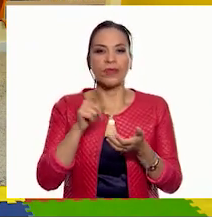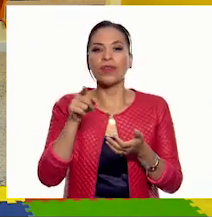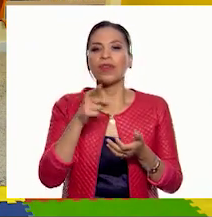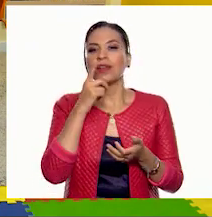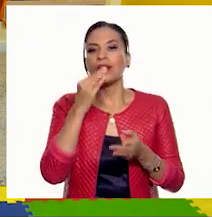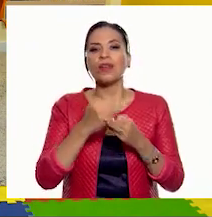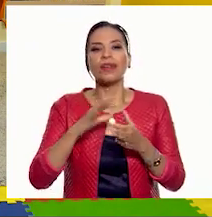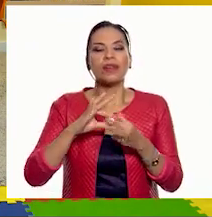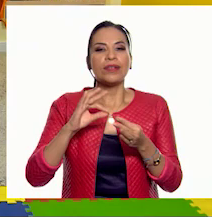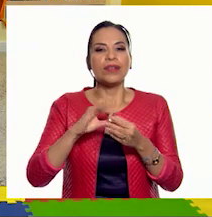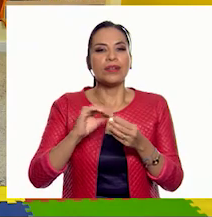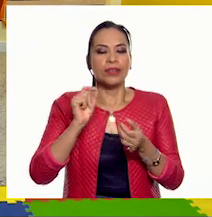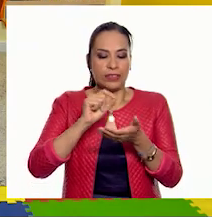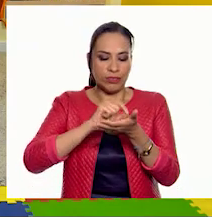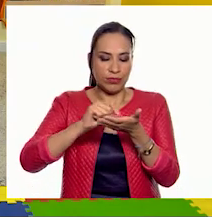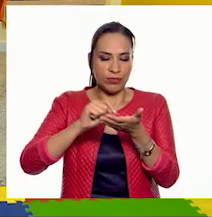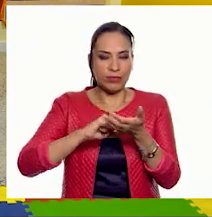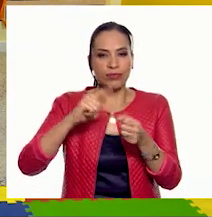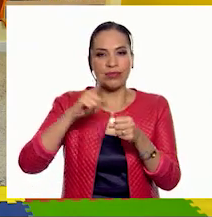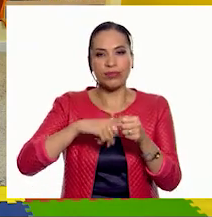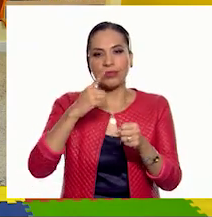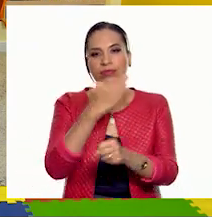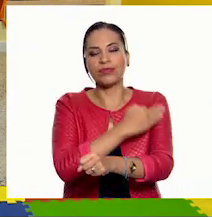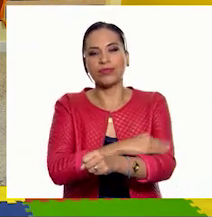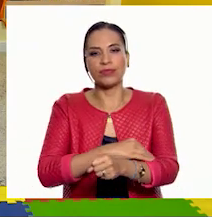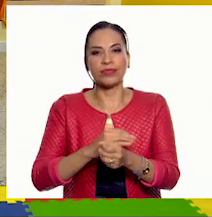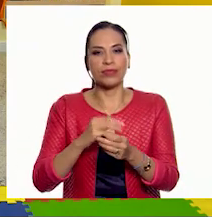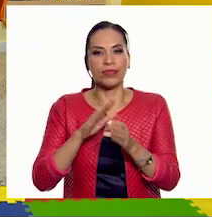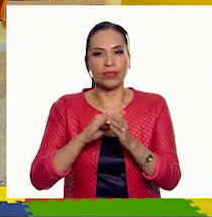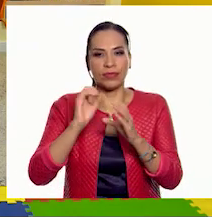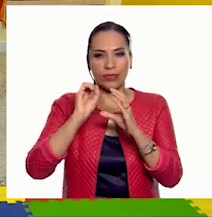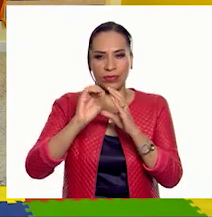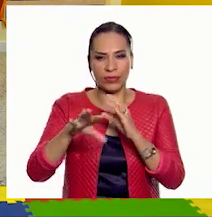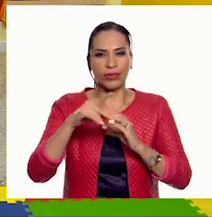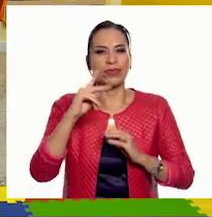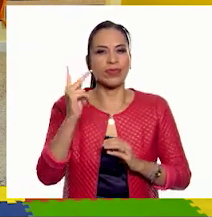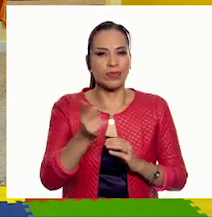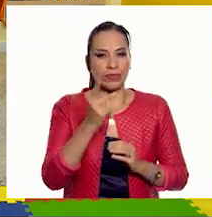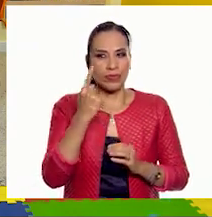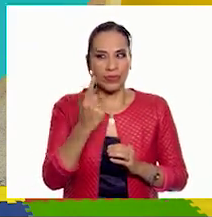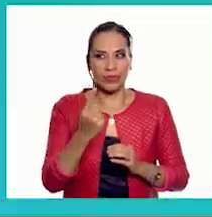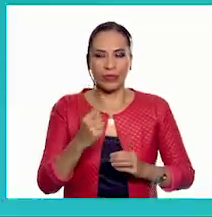de líneas y colores, una familia nos envió la siguiente pregunta.